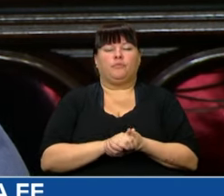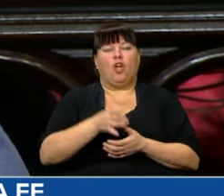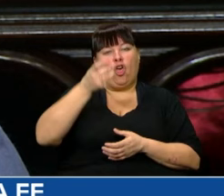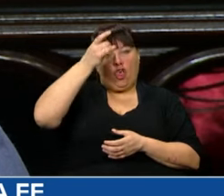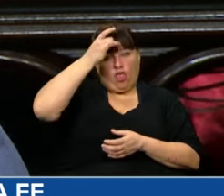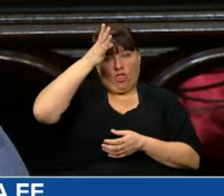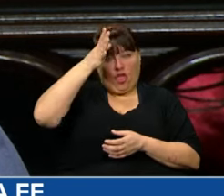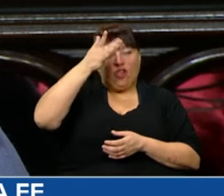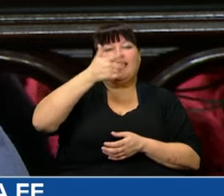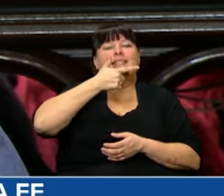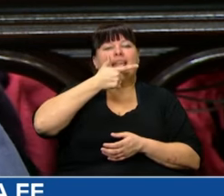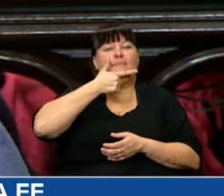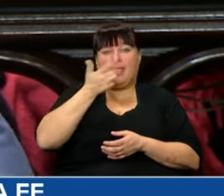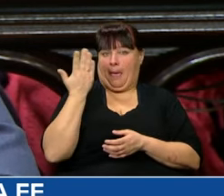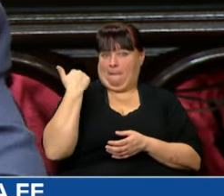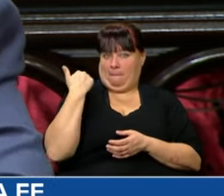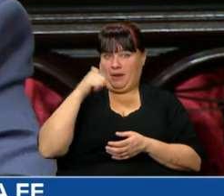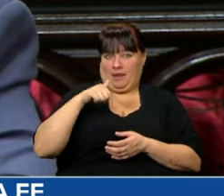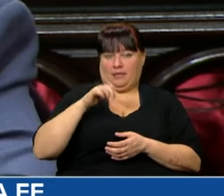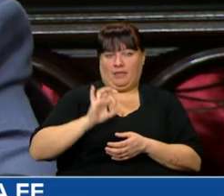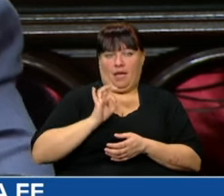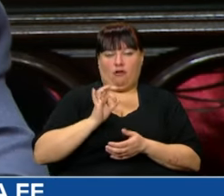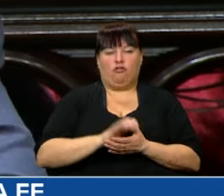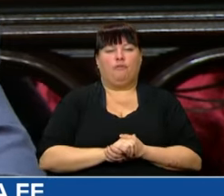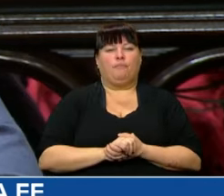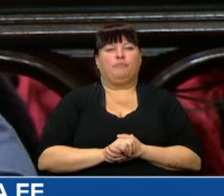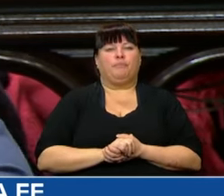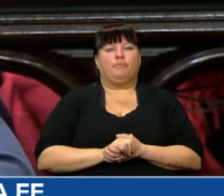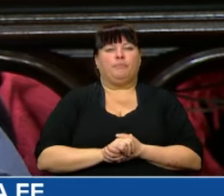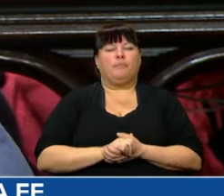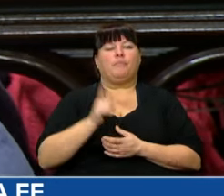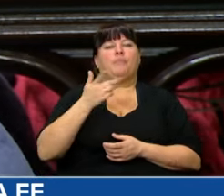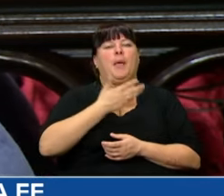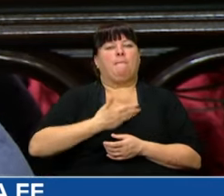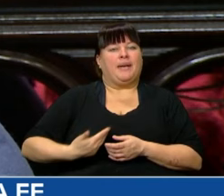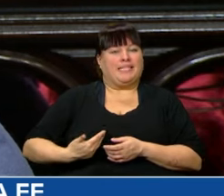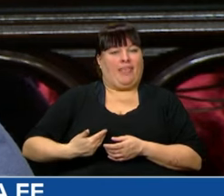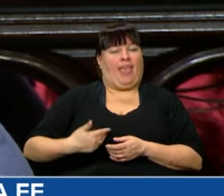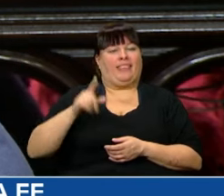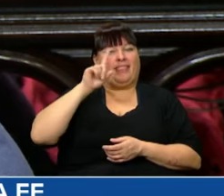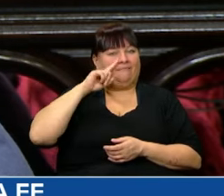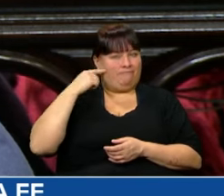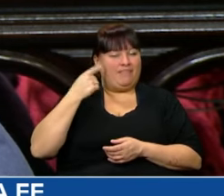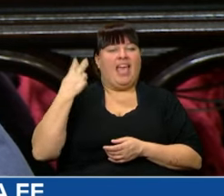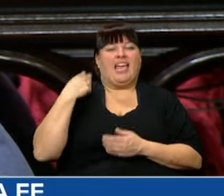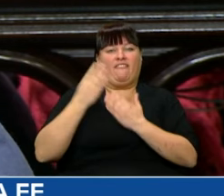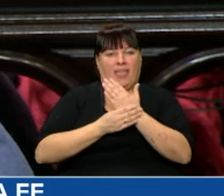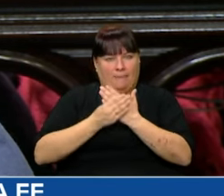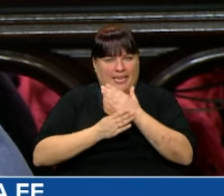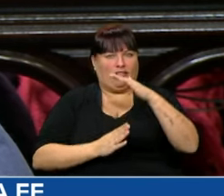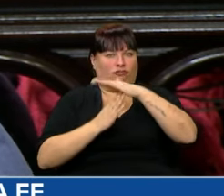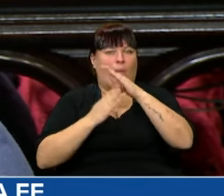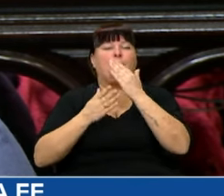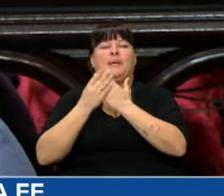12 de septiembre pasado, cuando el presidente de la Nación, el jefe de gabinete, nuestro